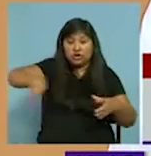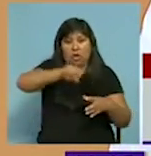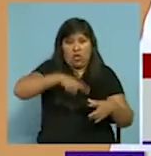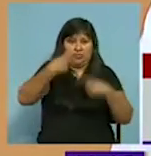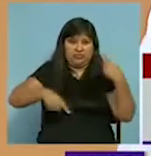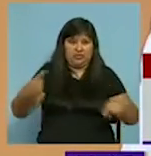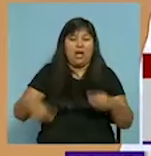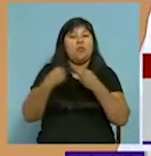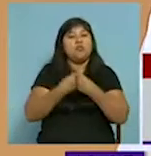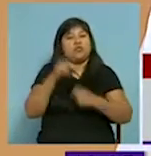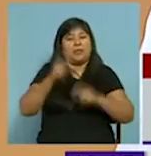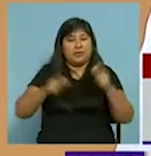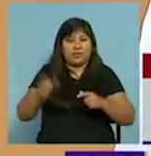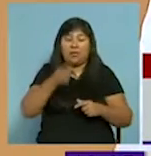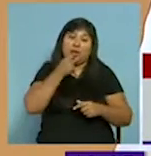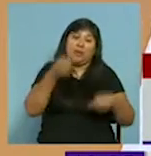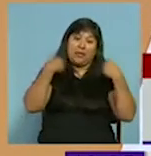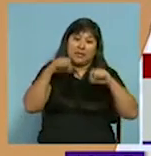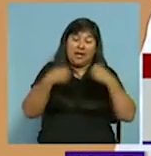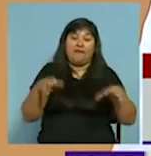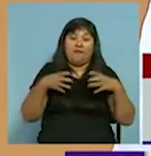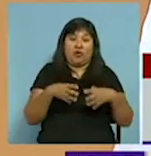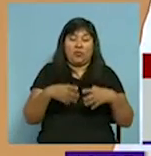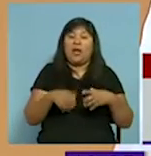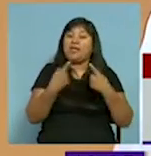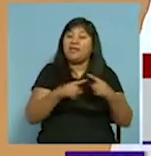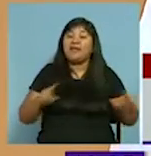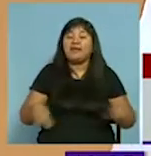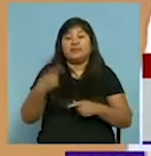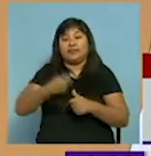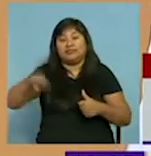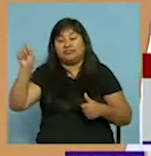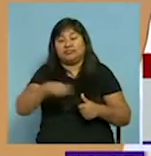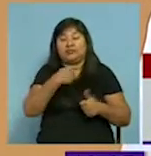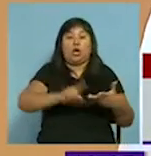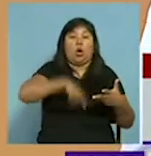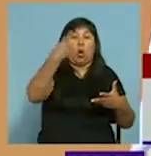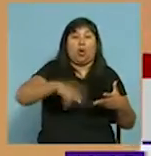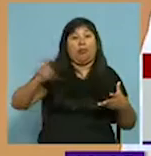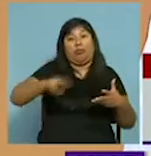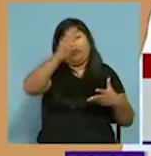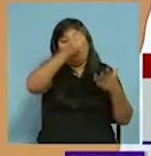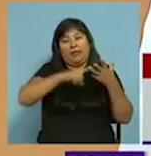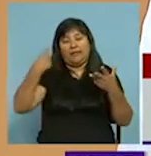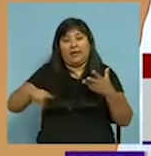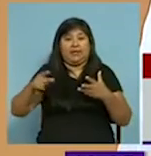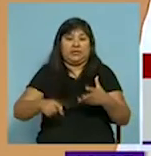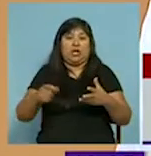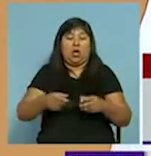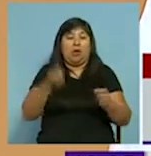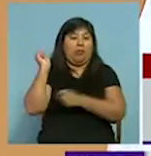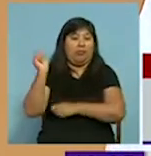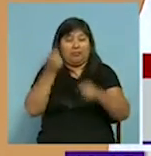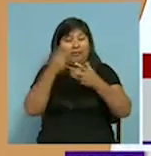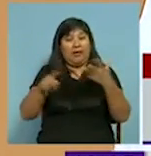para practicar el fútbol no es lo mismo que practicar el tenis o no es lo mismo que hacer hipismo o no es lo mismo que hacer el béisbol el